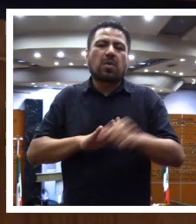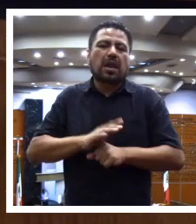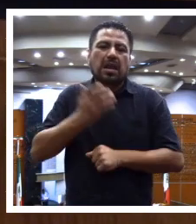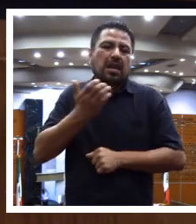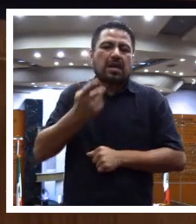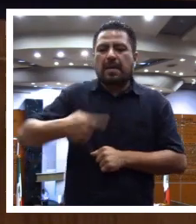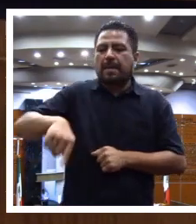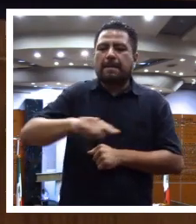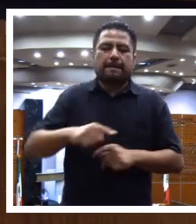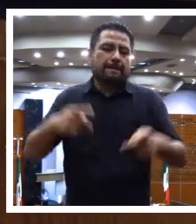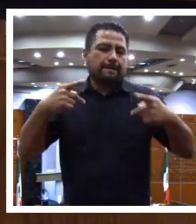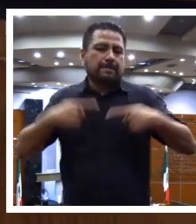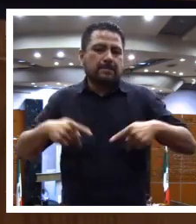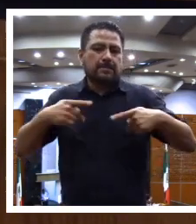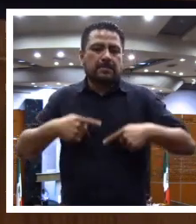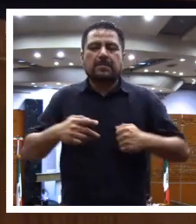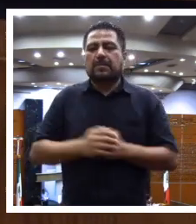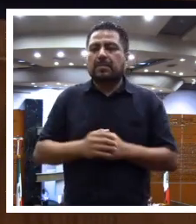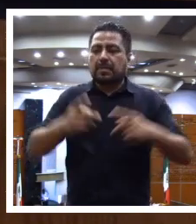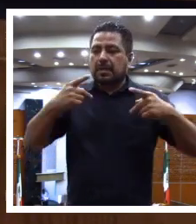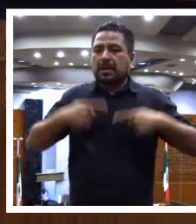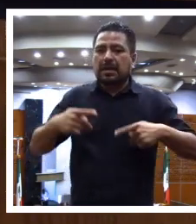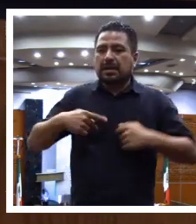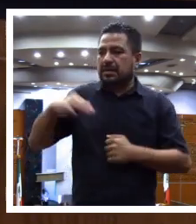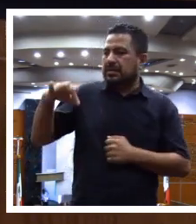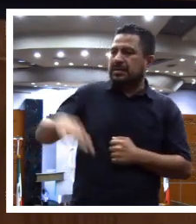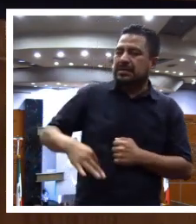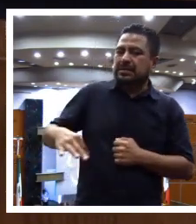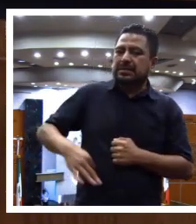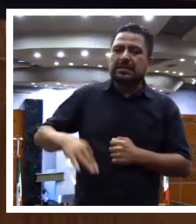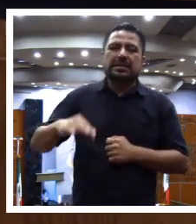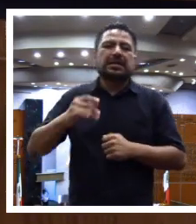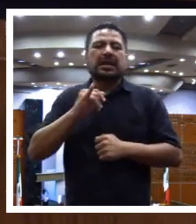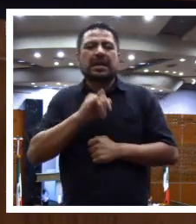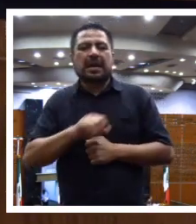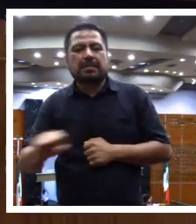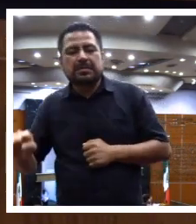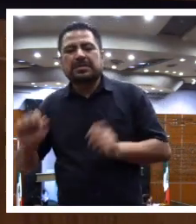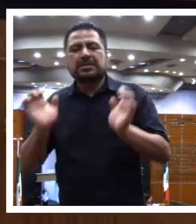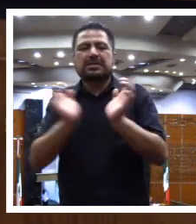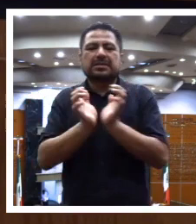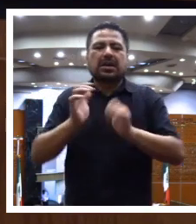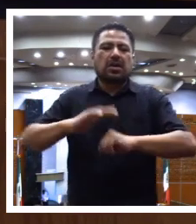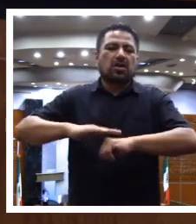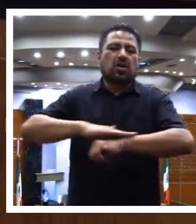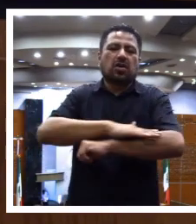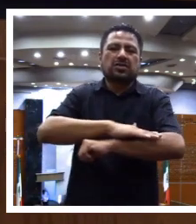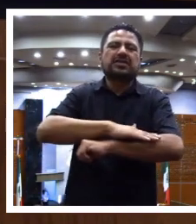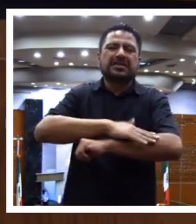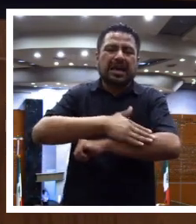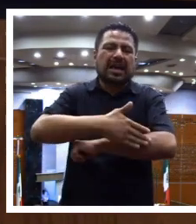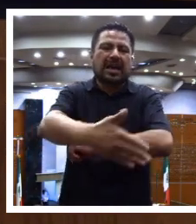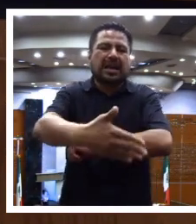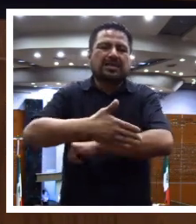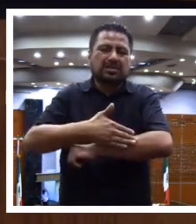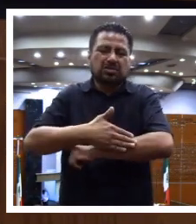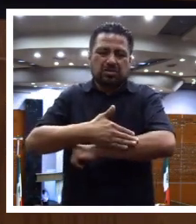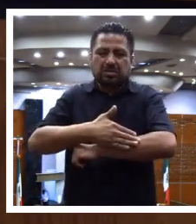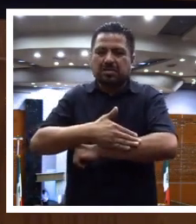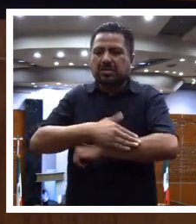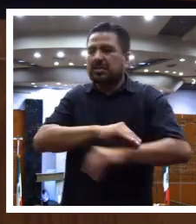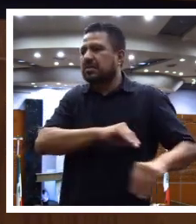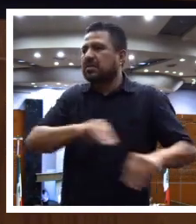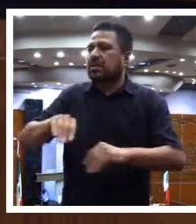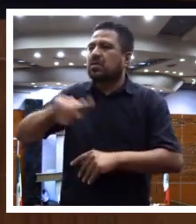de sus pacientes. Los pacientes renales del IMSS e ISSSTE de Costa Grande y Costa Chica son referidos